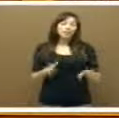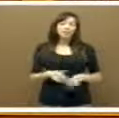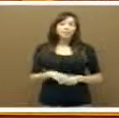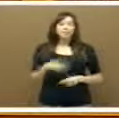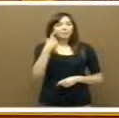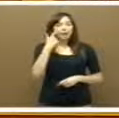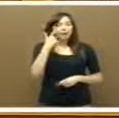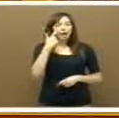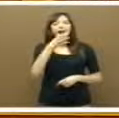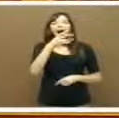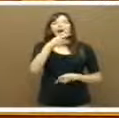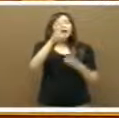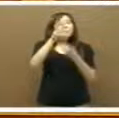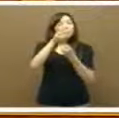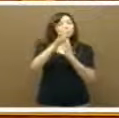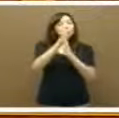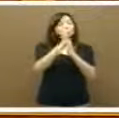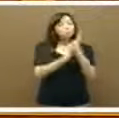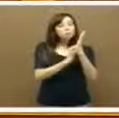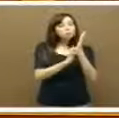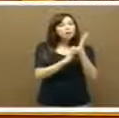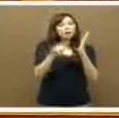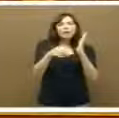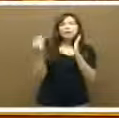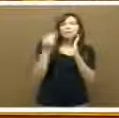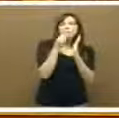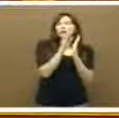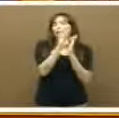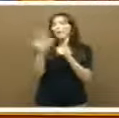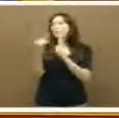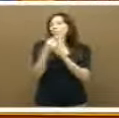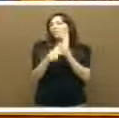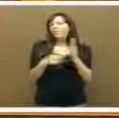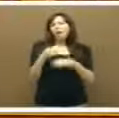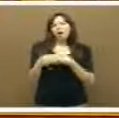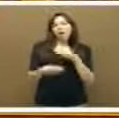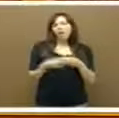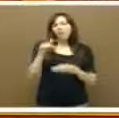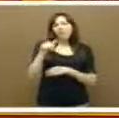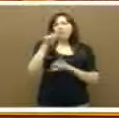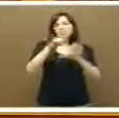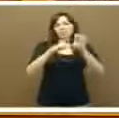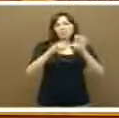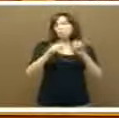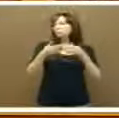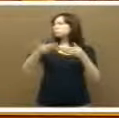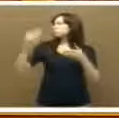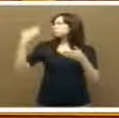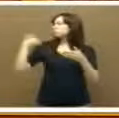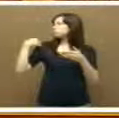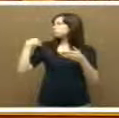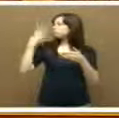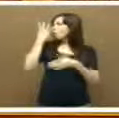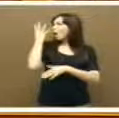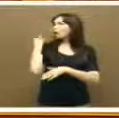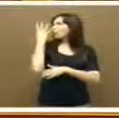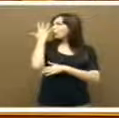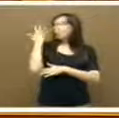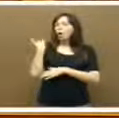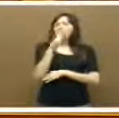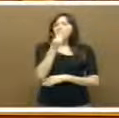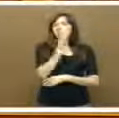La bajada de impuestos ha sido de las mejores medidas que se ha tomado en esta comunidad en los últimos cuatro o cinco años,